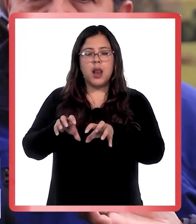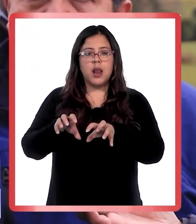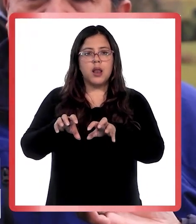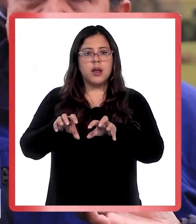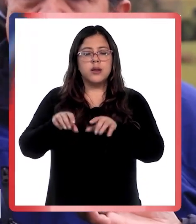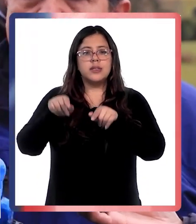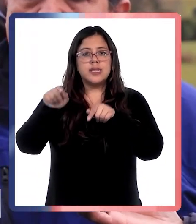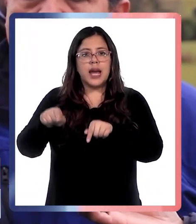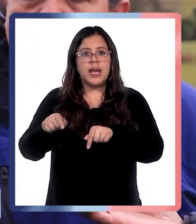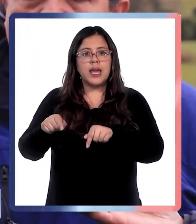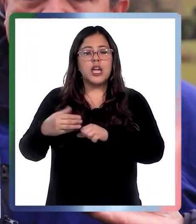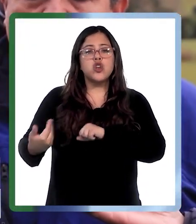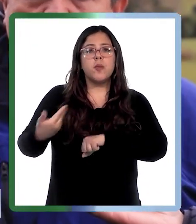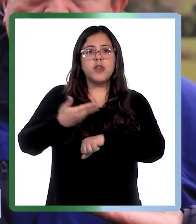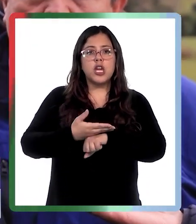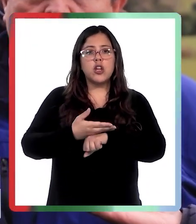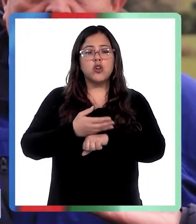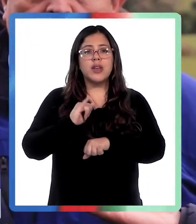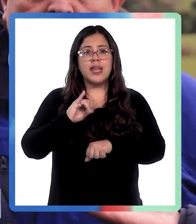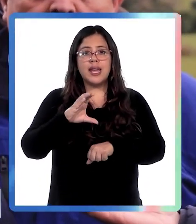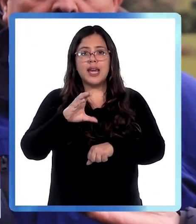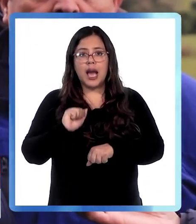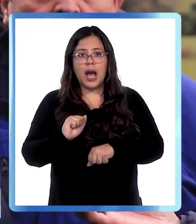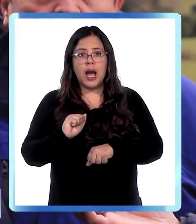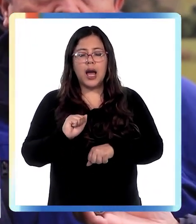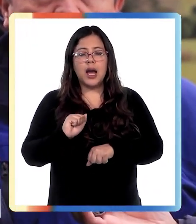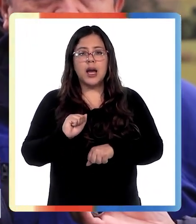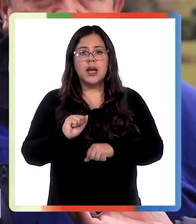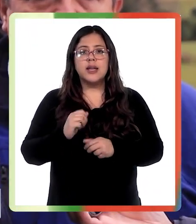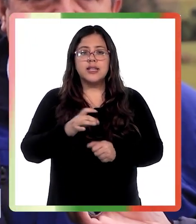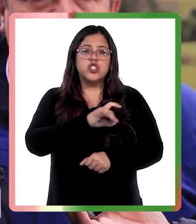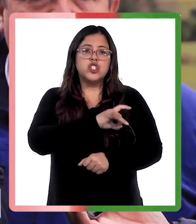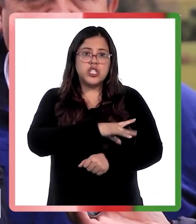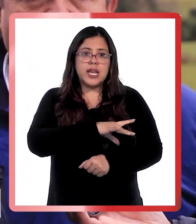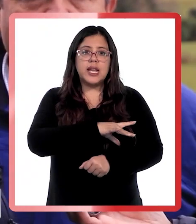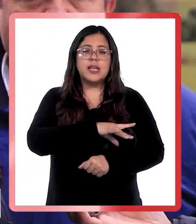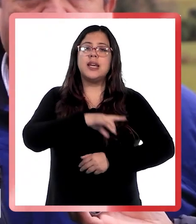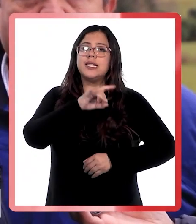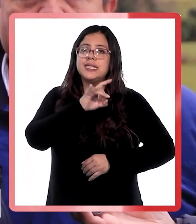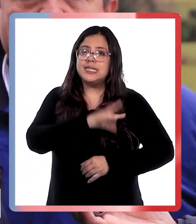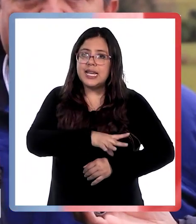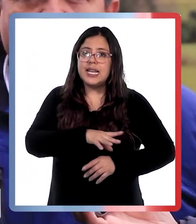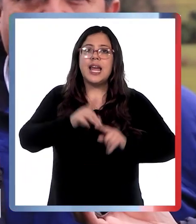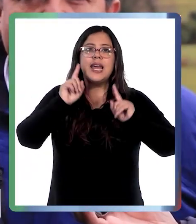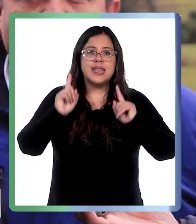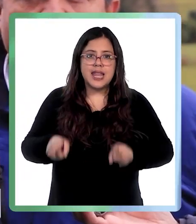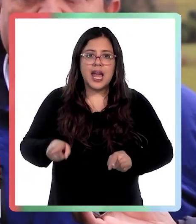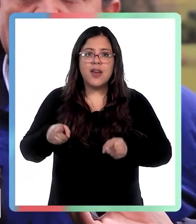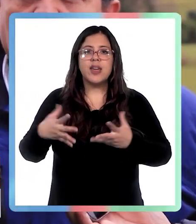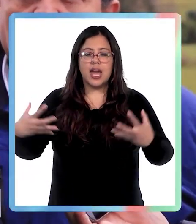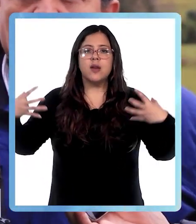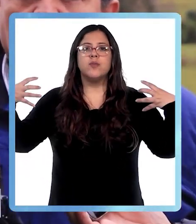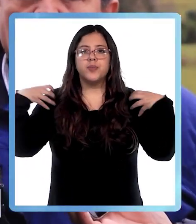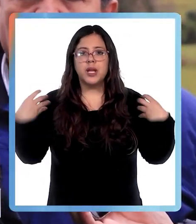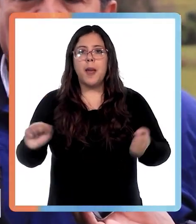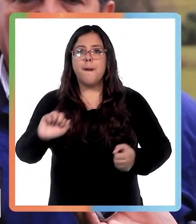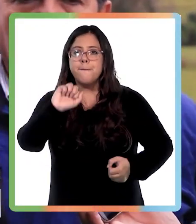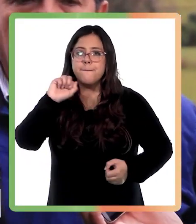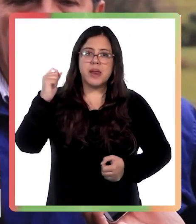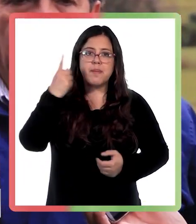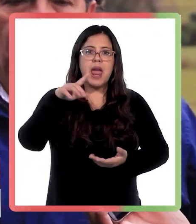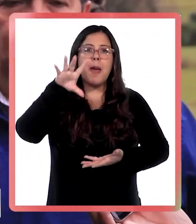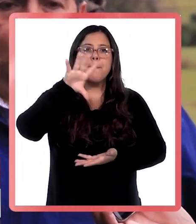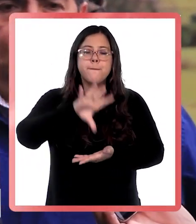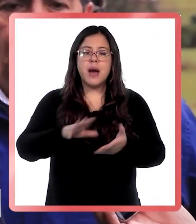pidió el ica el instituto de cooperación para la América que chile que chile que chile lleve el liderazgo y seamos el